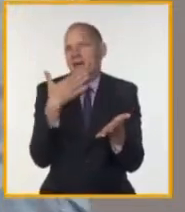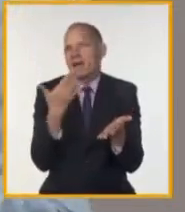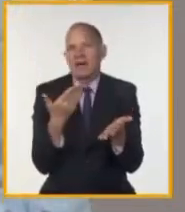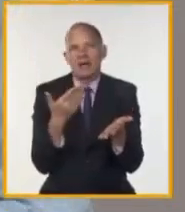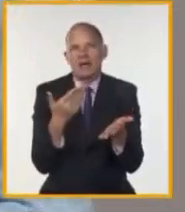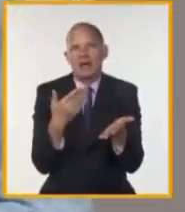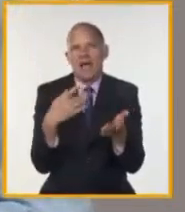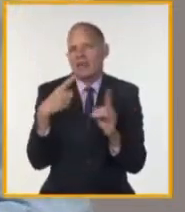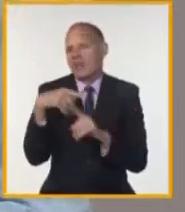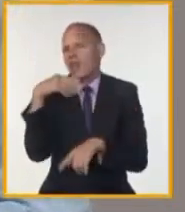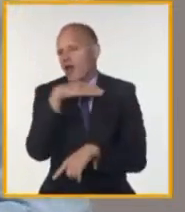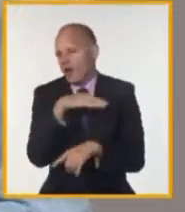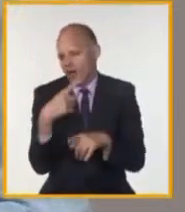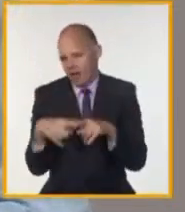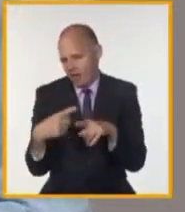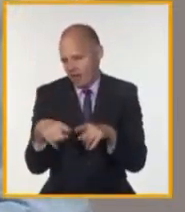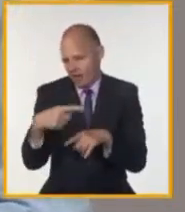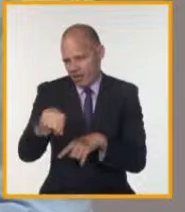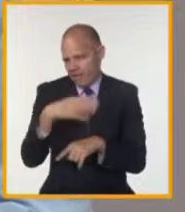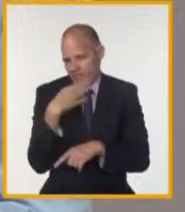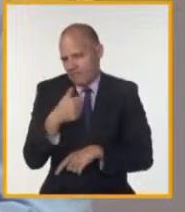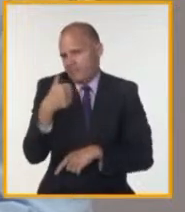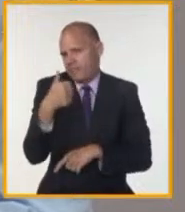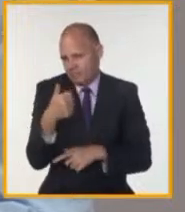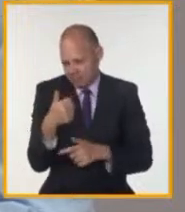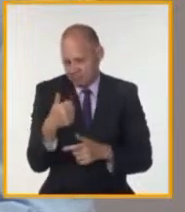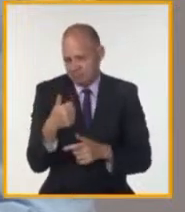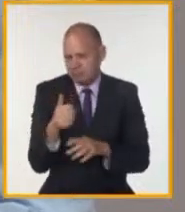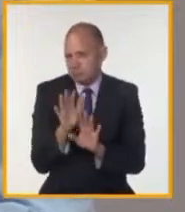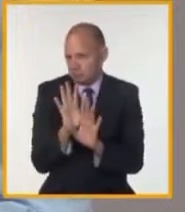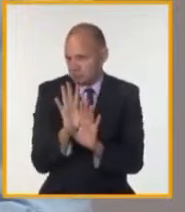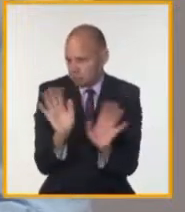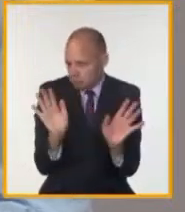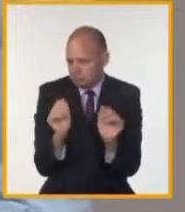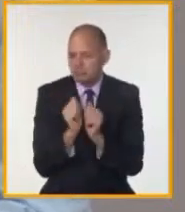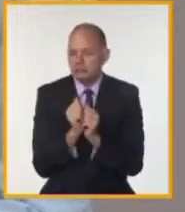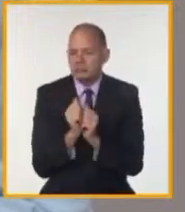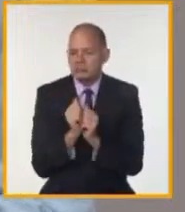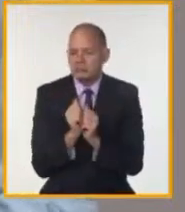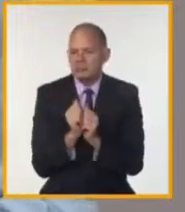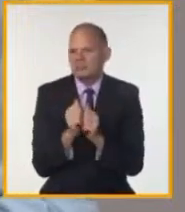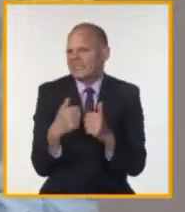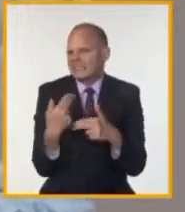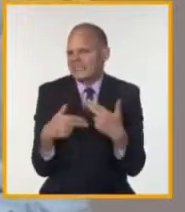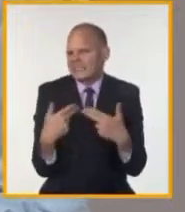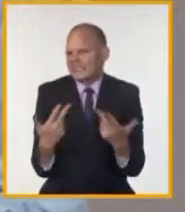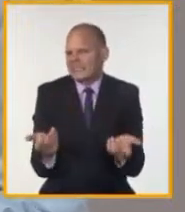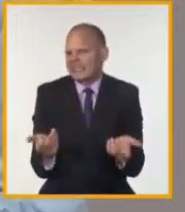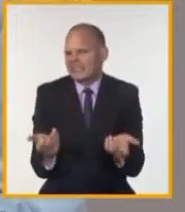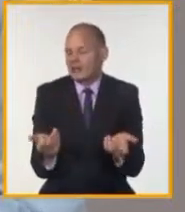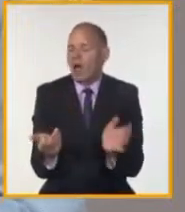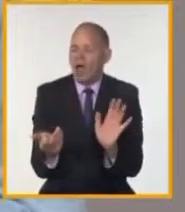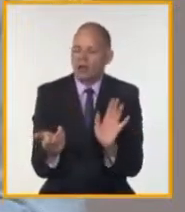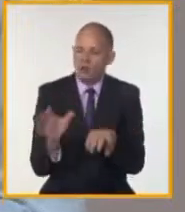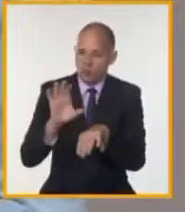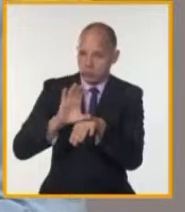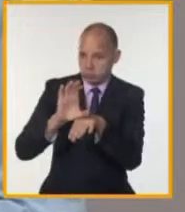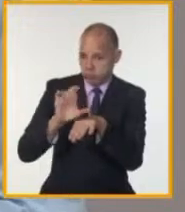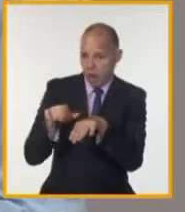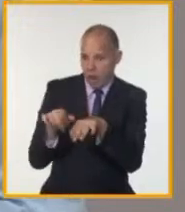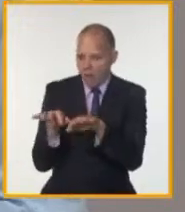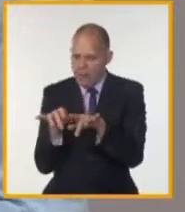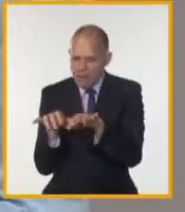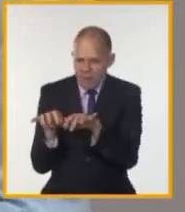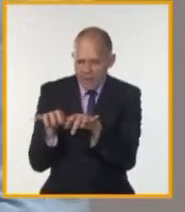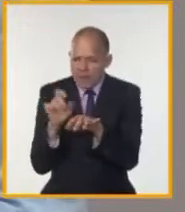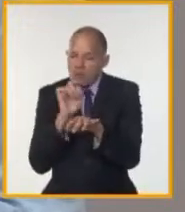más moderno, quisiera decir. Nosotros hemos diseñado una estructura de proyecto de mayor o menor envergadura relacionados